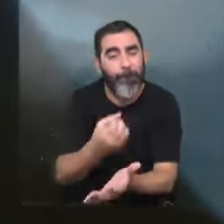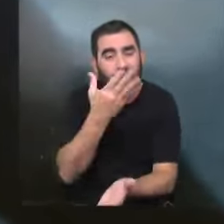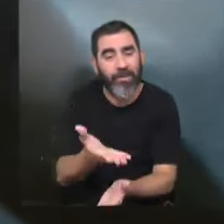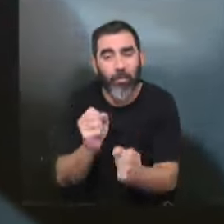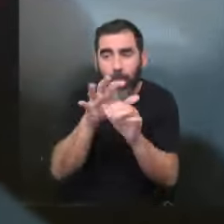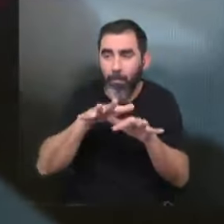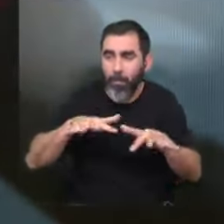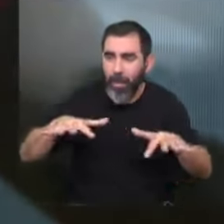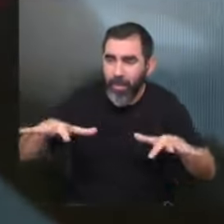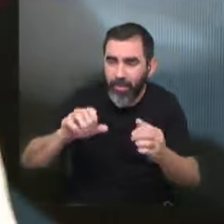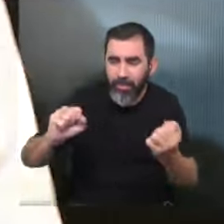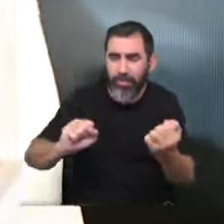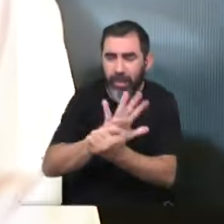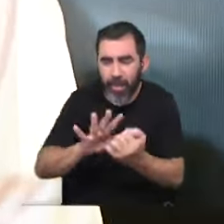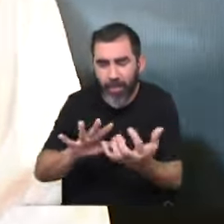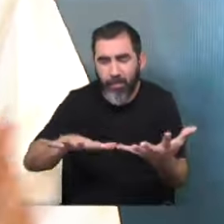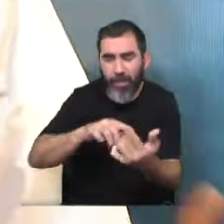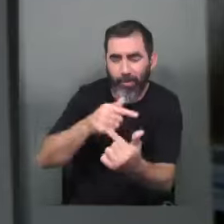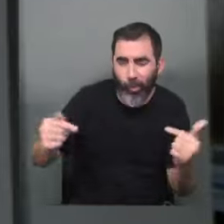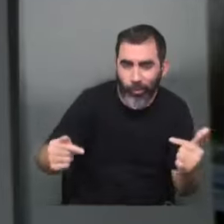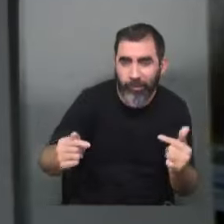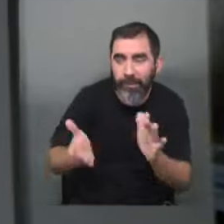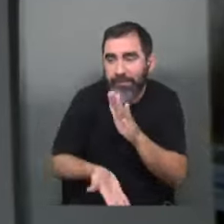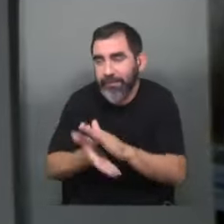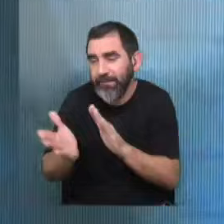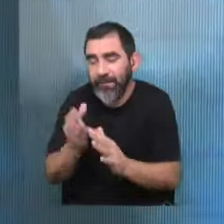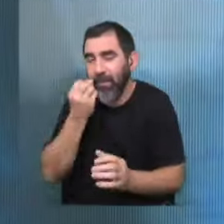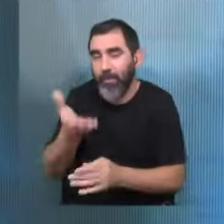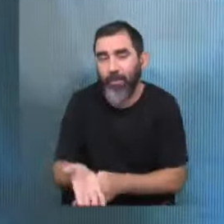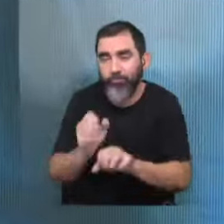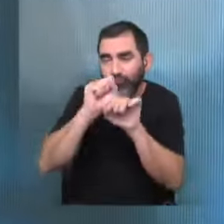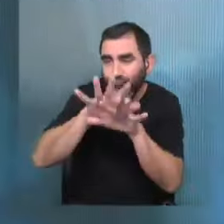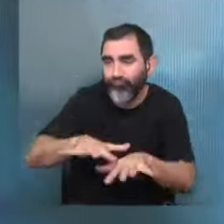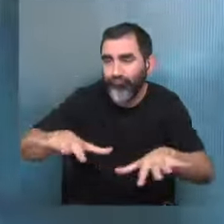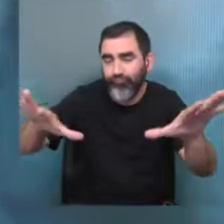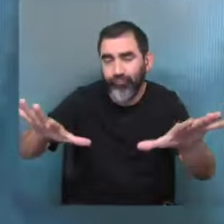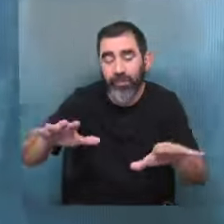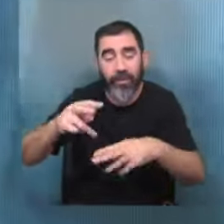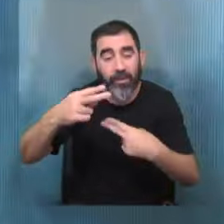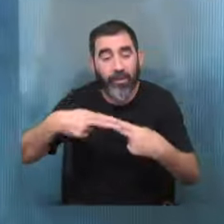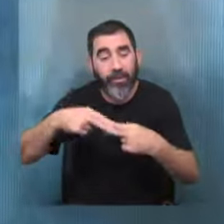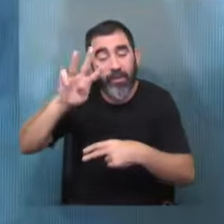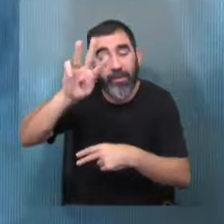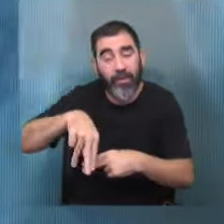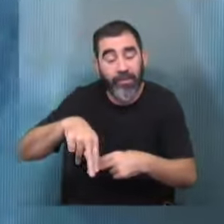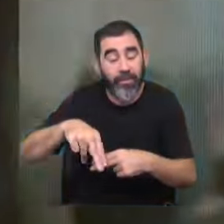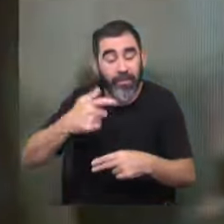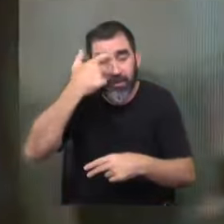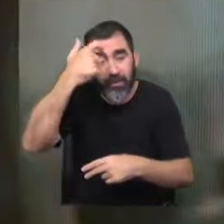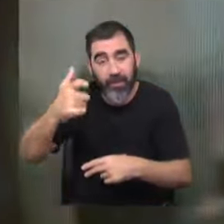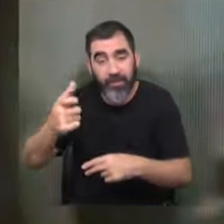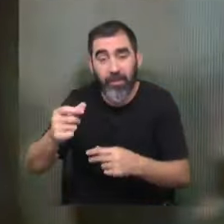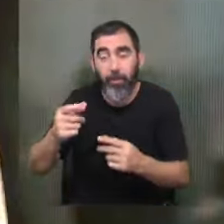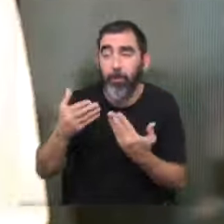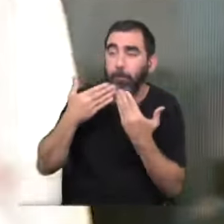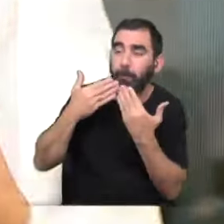tanta pandemia y tanta cosa, mejor, claro, divulgo en redes la ciencia y hacemos peque